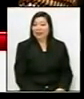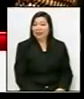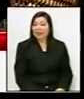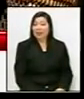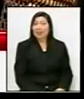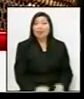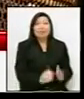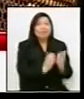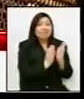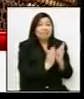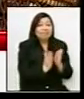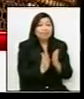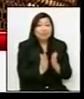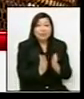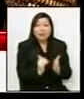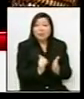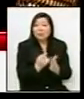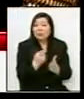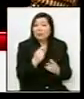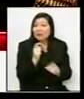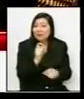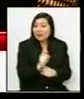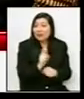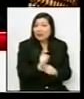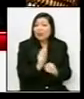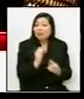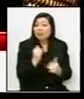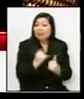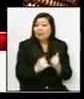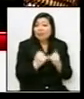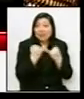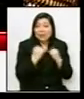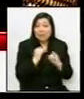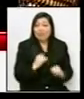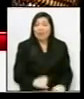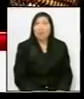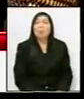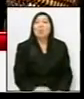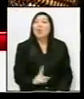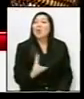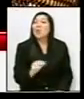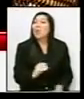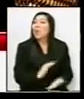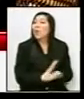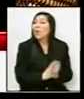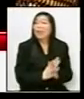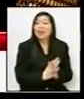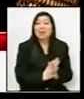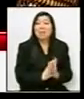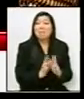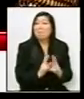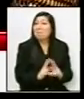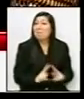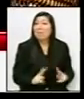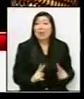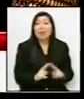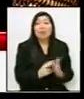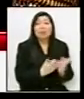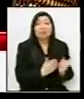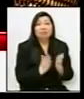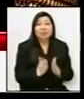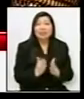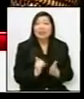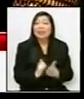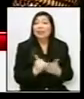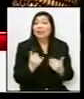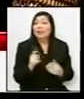la determinación de hechos hecho por el instructor a las conclusiones del informe, no hay ningún elemento valorativo que lleve a determinar